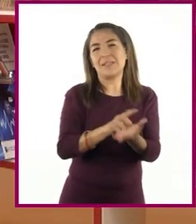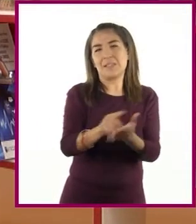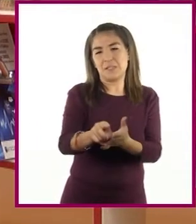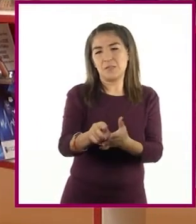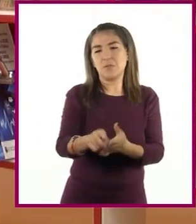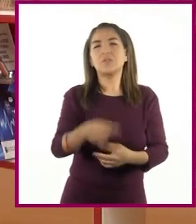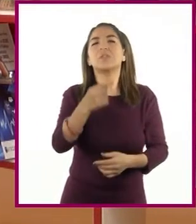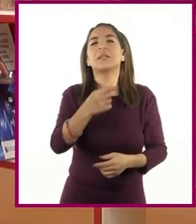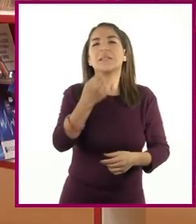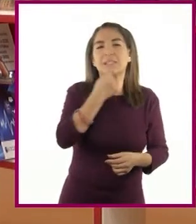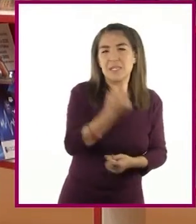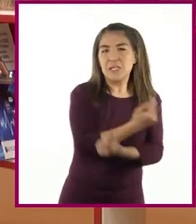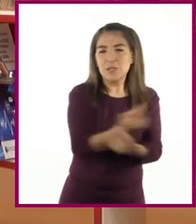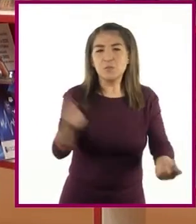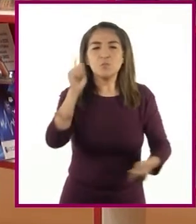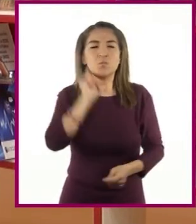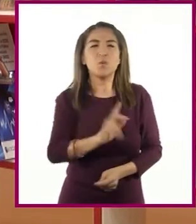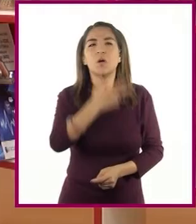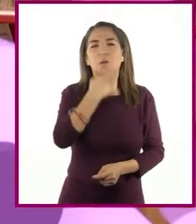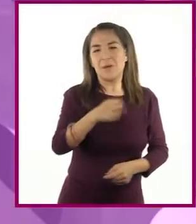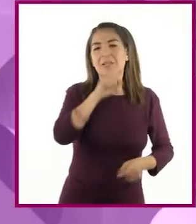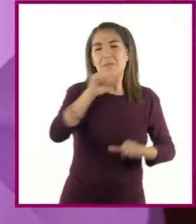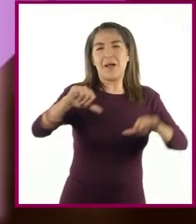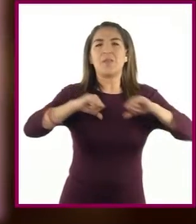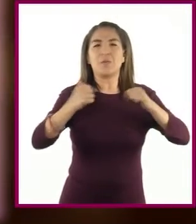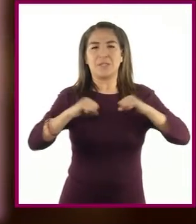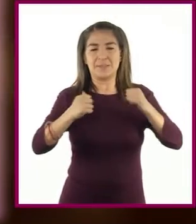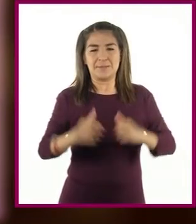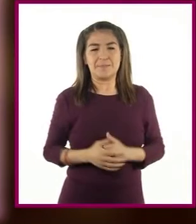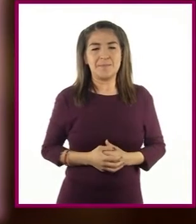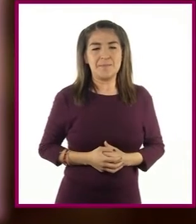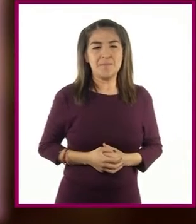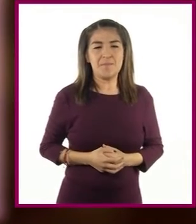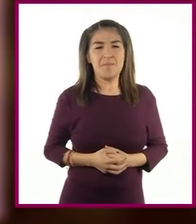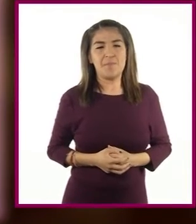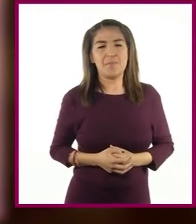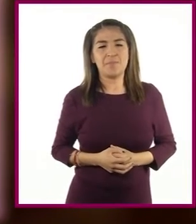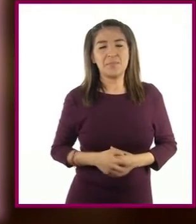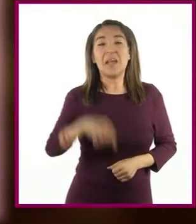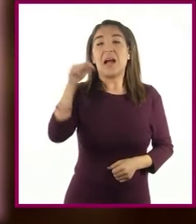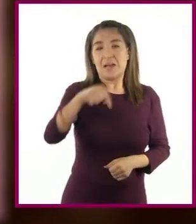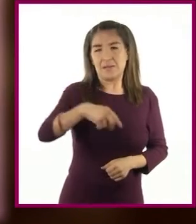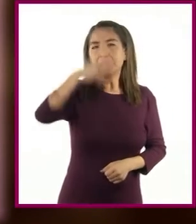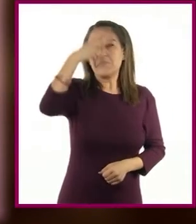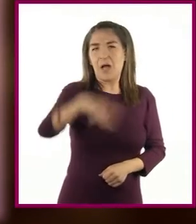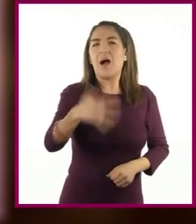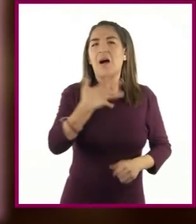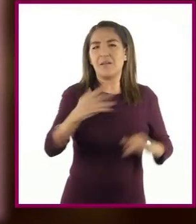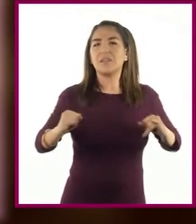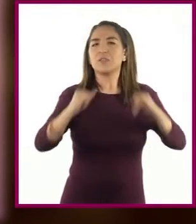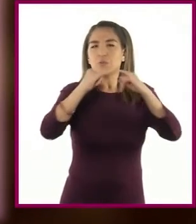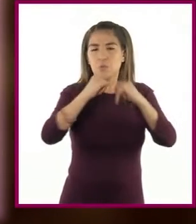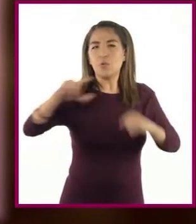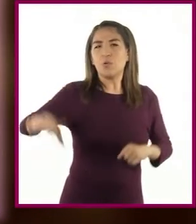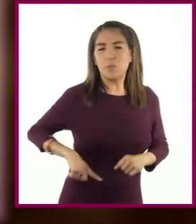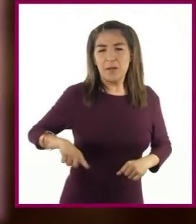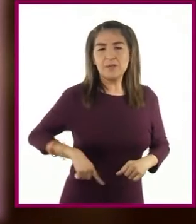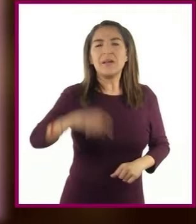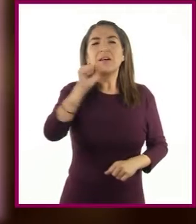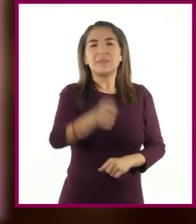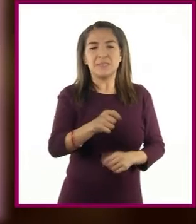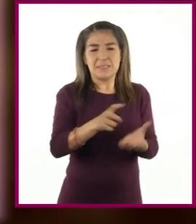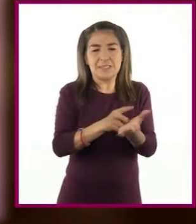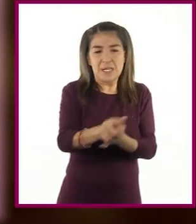derechos de niñas, niños y adolescentes. En México, hay instituciones de gobierno que conforman el sistema de